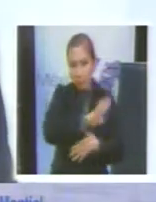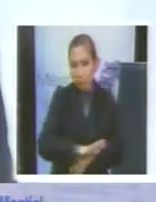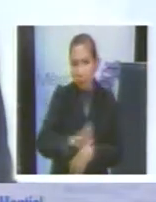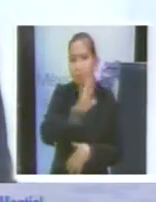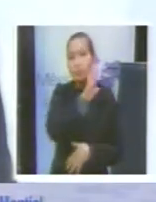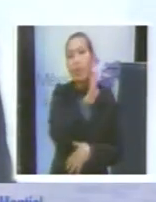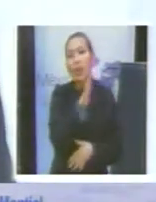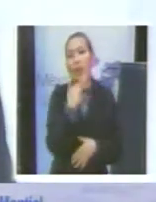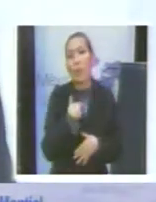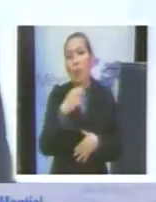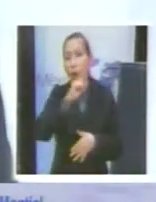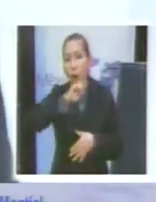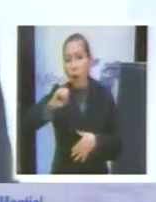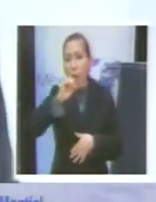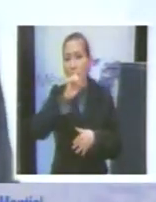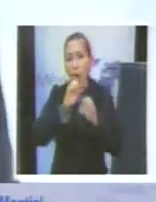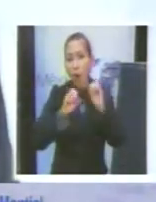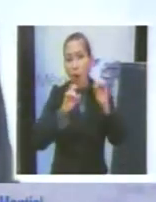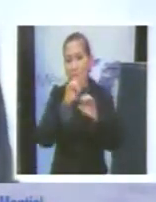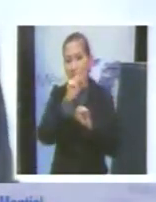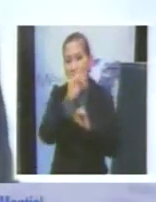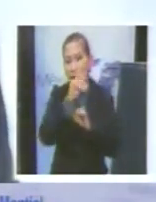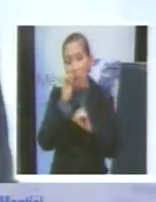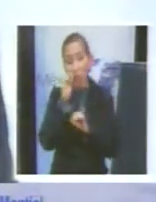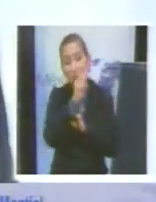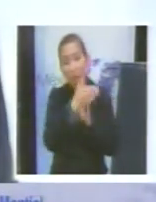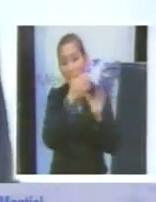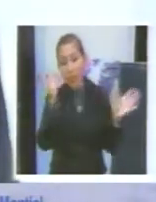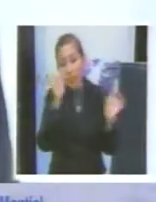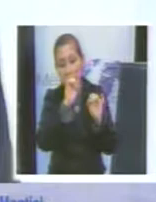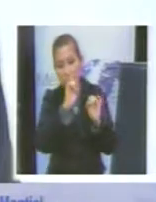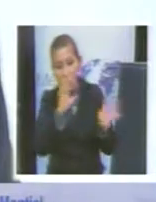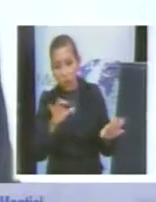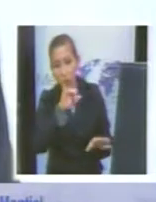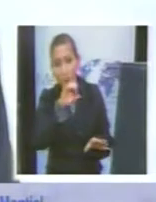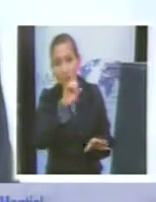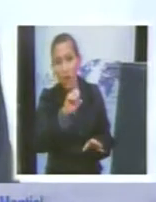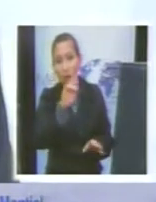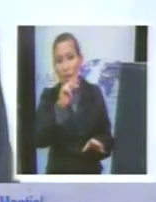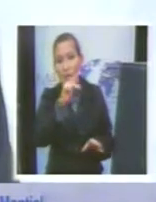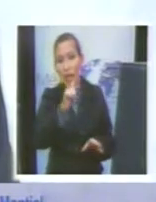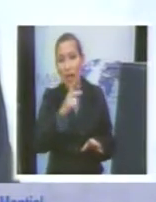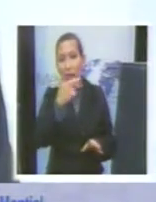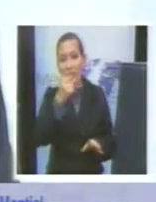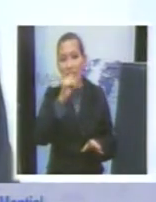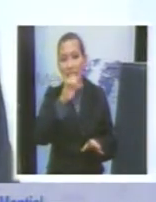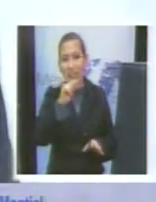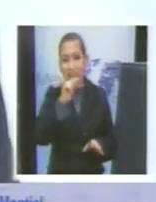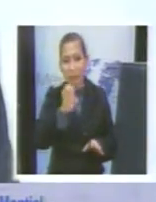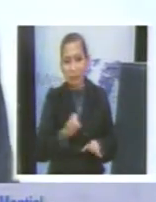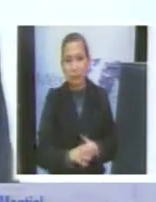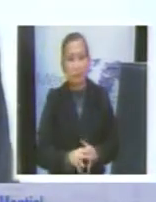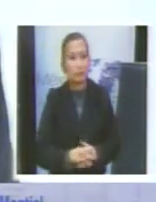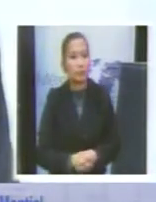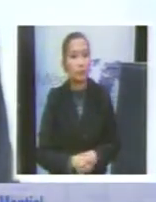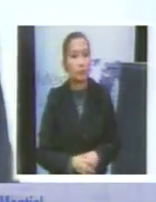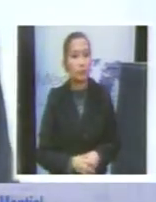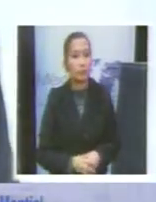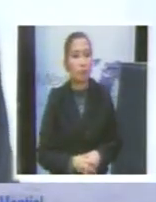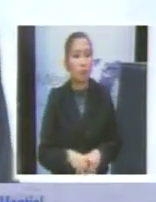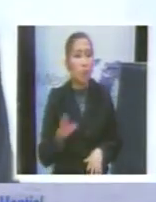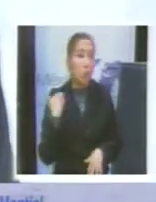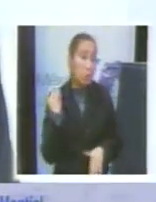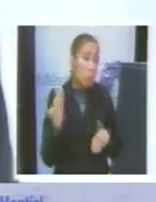decir, hacia Occidente, como lo vio con claridad meridiana José Ortega y Gasset. Por irresistible